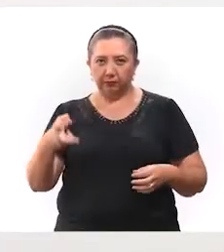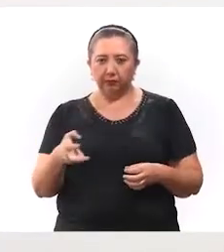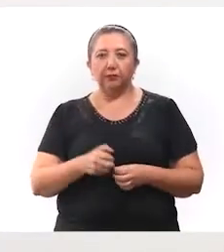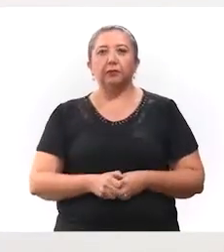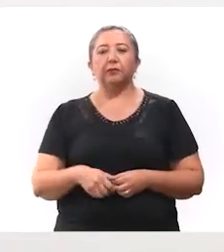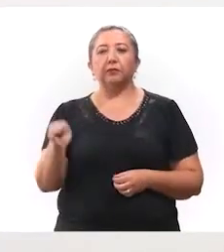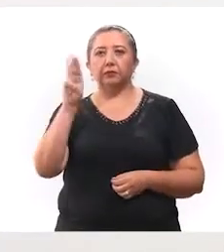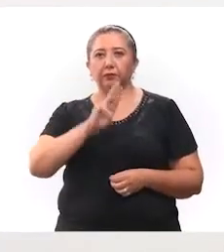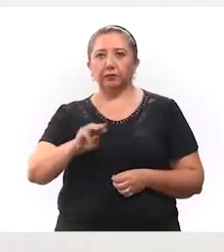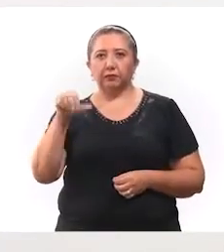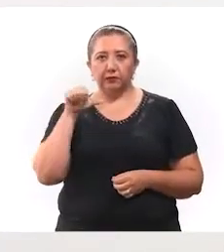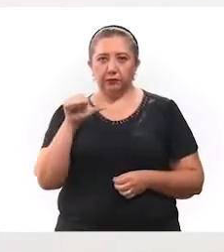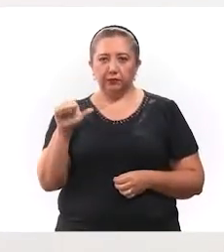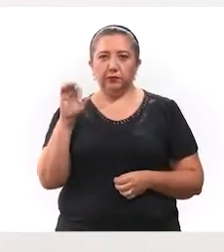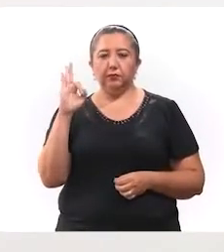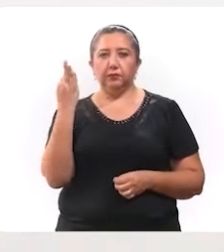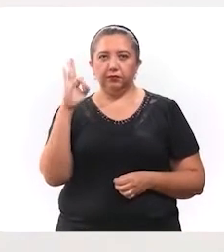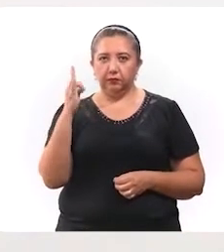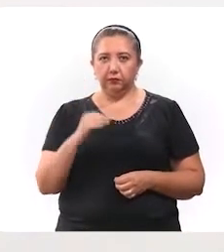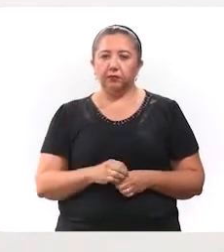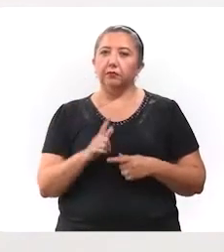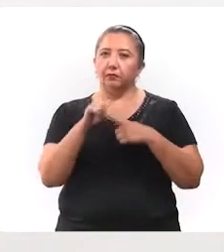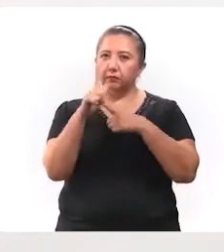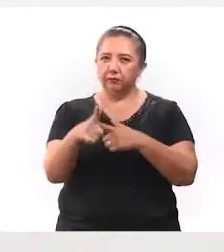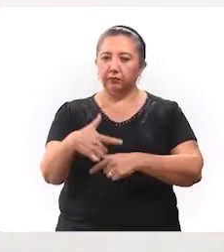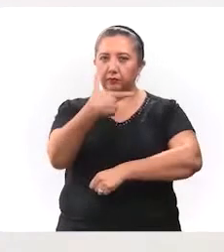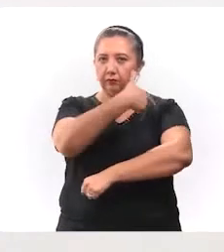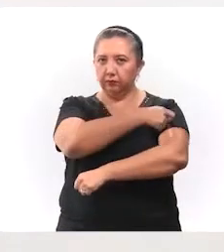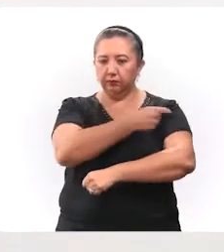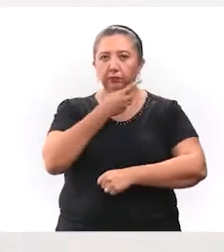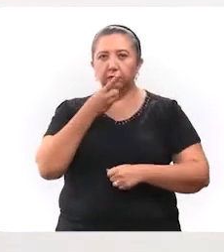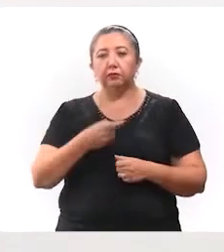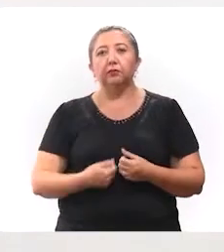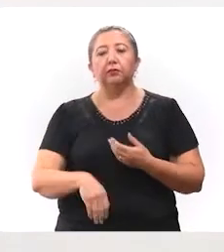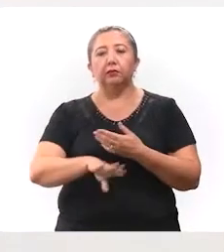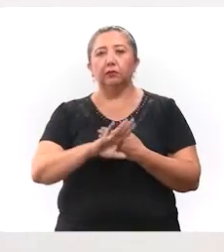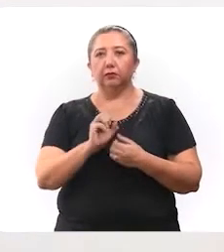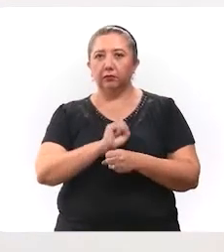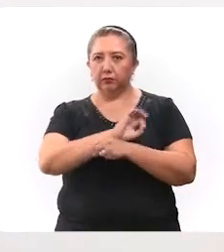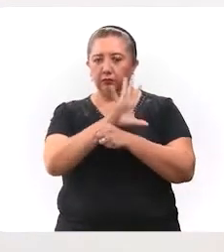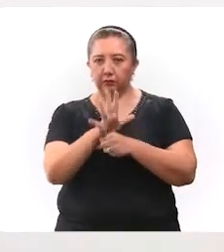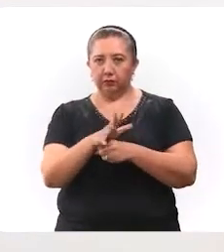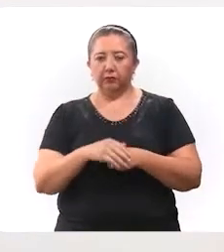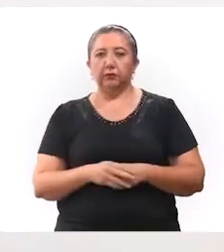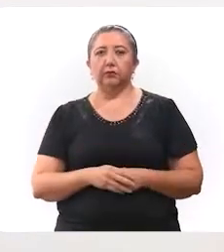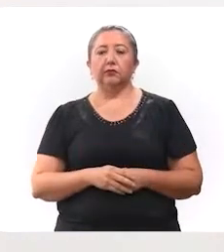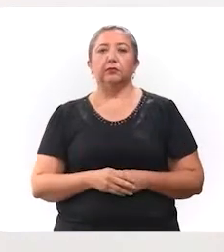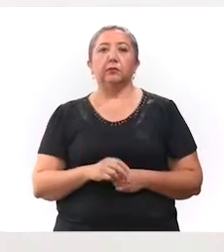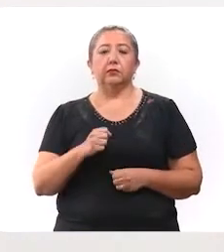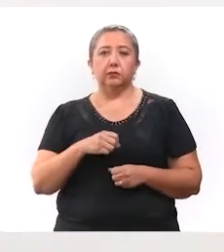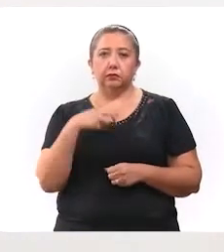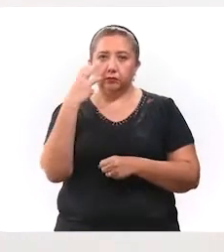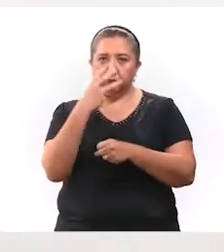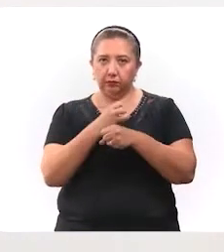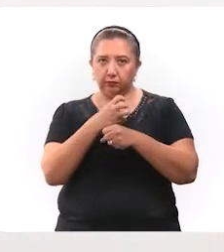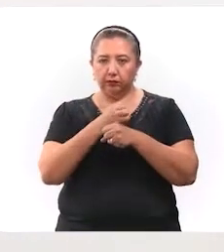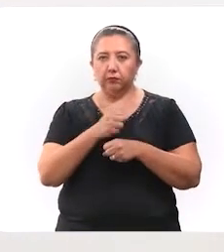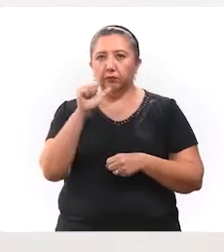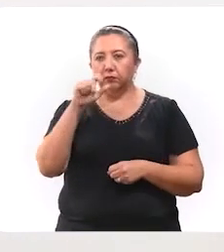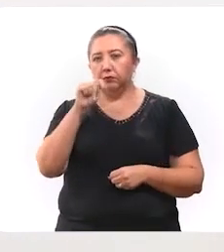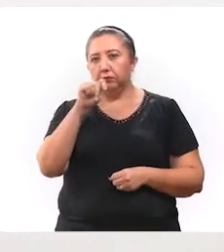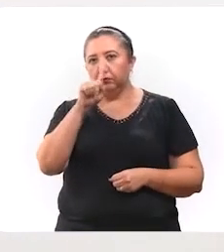médico de este miércoles 16 de febrero. Continúa la vacunación de refuerzo contra el coronavirus, correspondiente a la tercera dosis